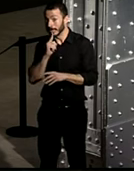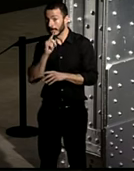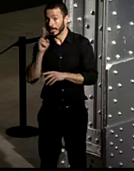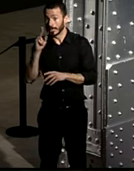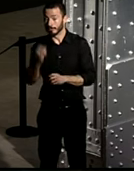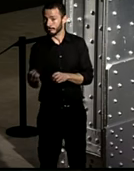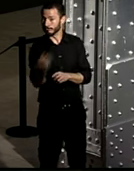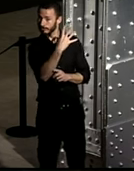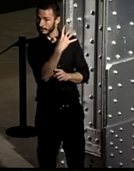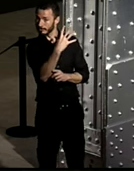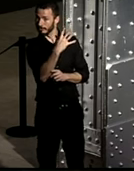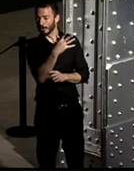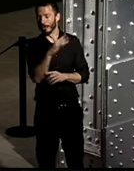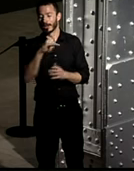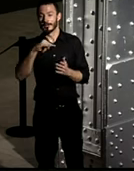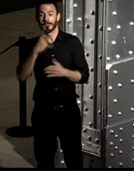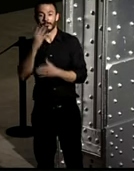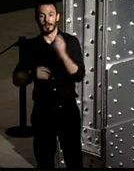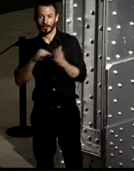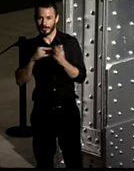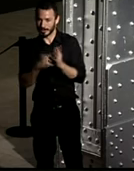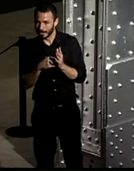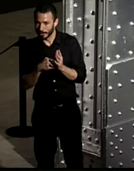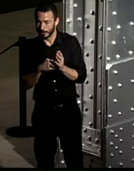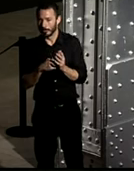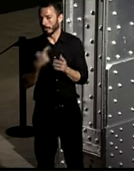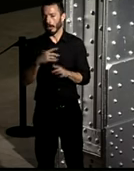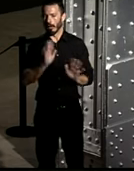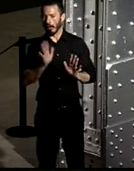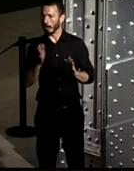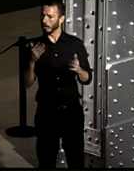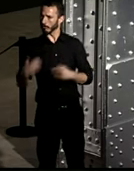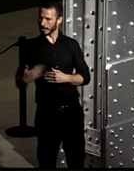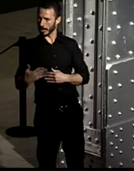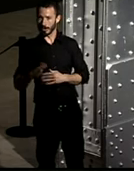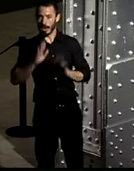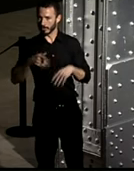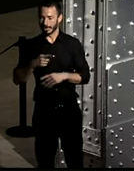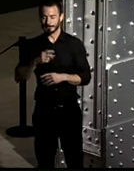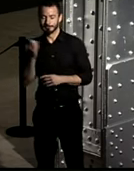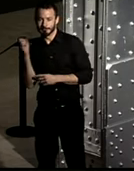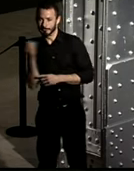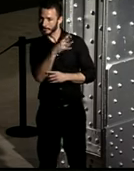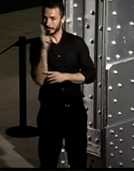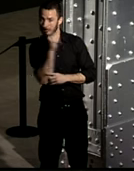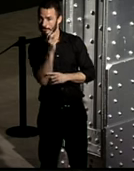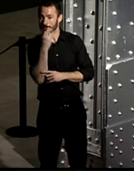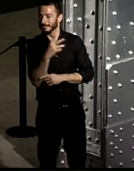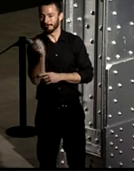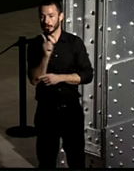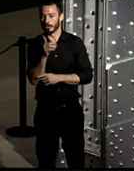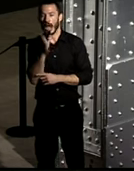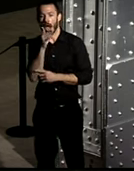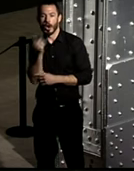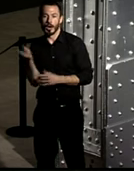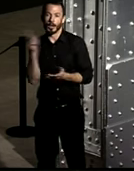comentado, qué mal la luz, y yo le he dicho, no, esto de lejos se ve fenomenal. Pues no se veía fenomenal, ni de lejos ni de cerca. Entonces vamos a verlas otra vez, porque merece la